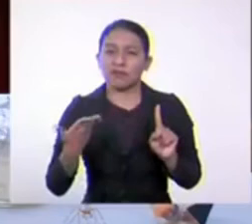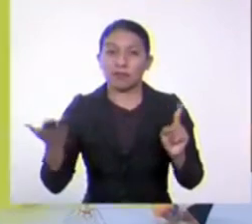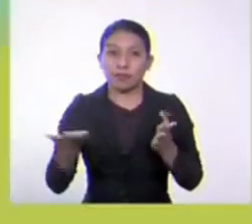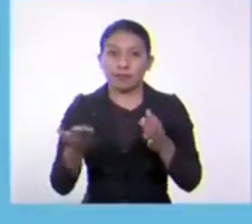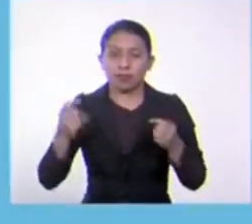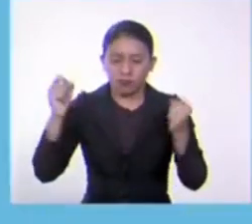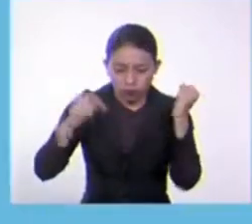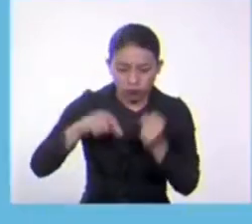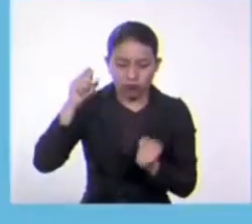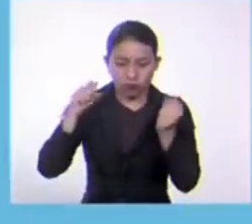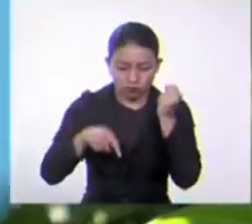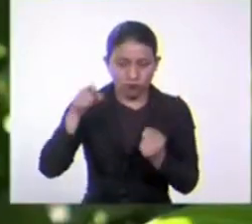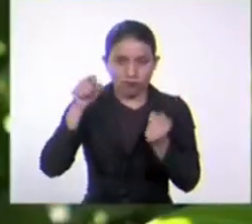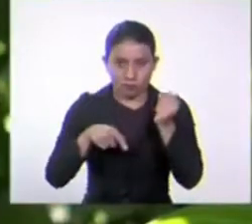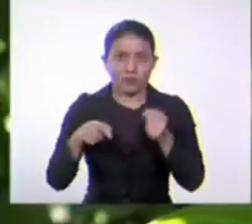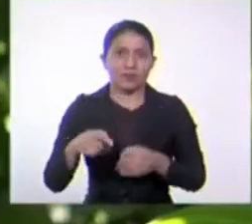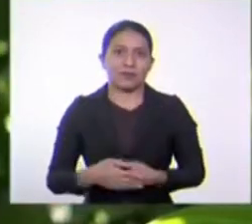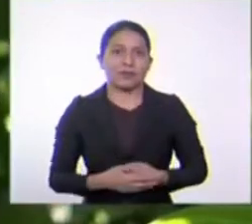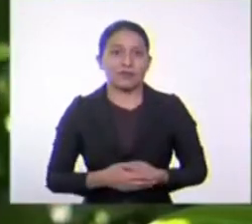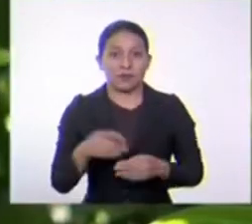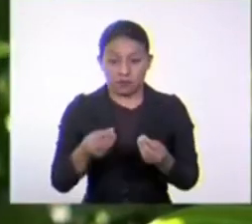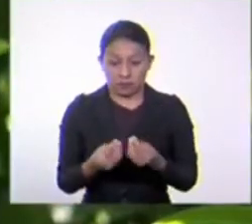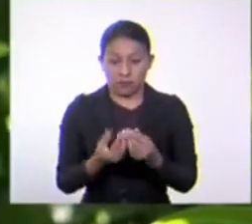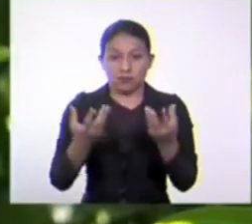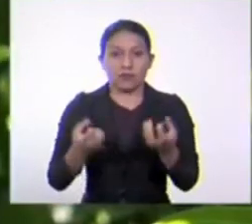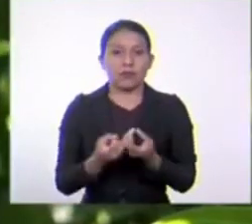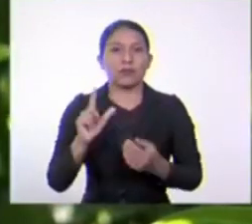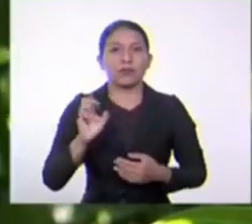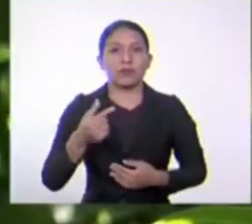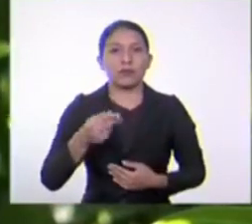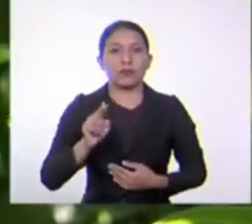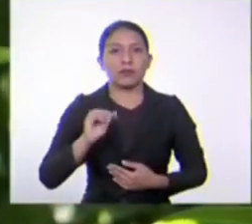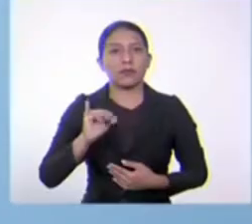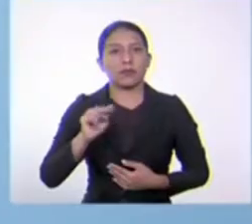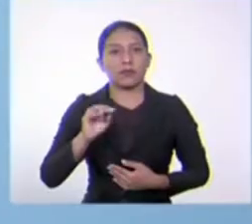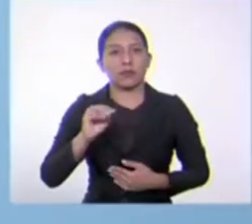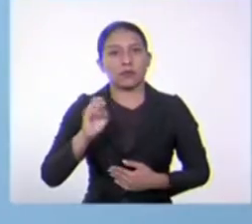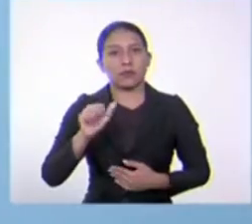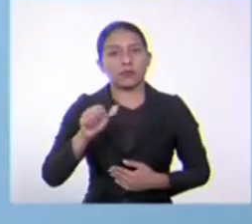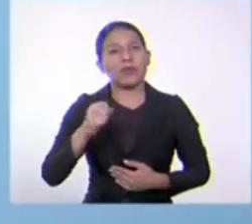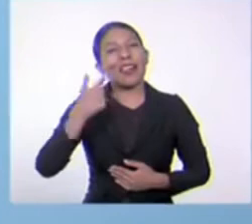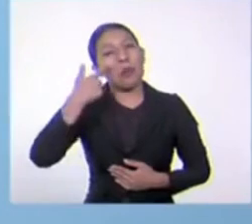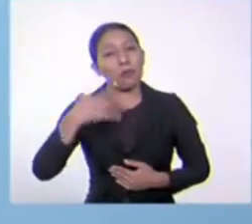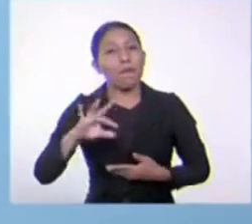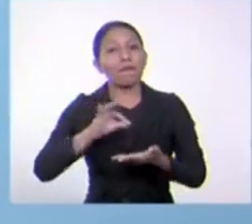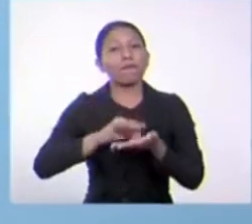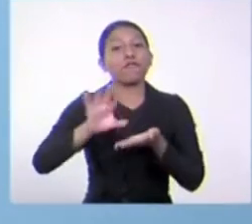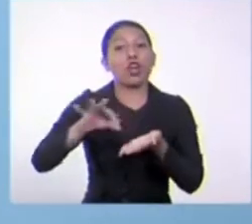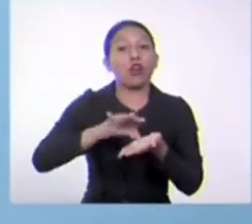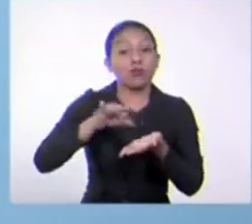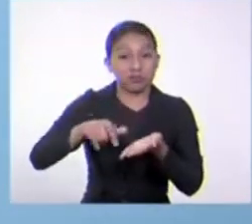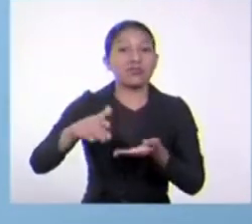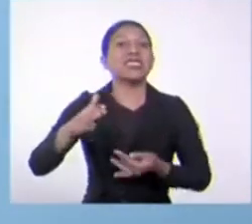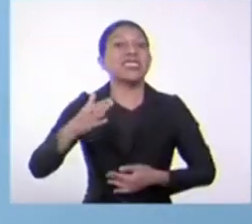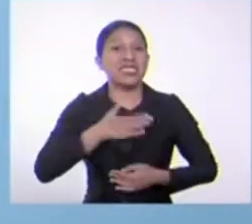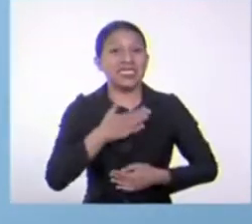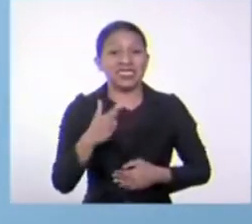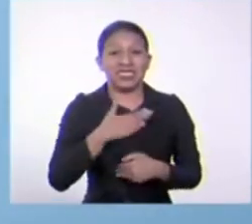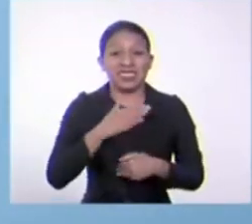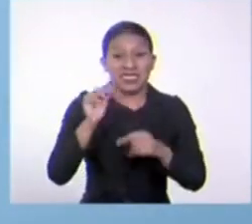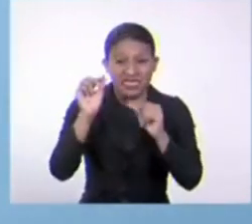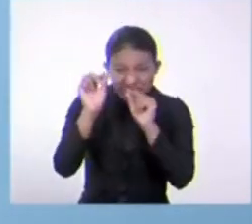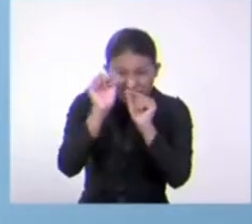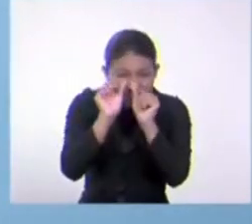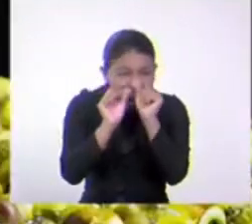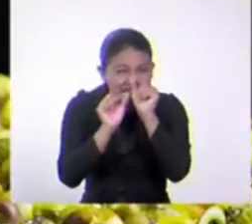agrícola. Las plantas leguminosas como los frijoles naturalmente se asocian con bacterias fijadoras de